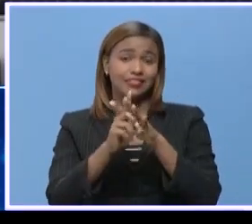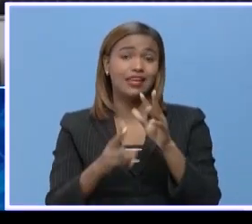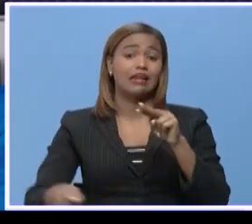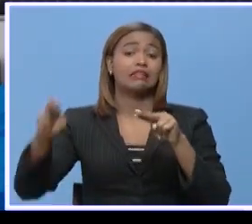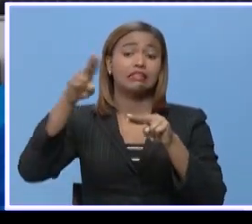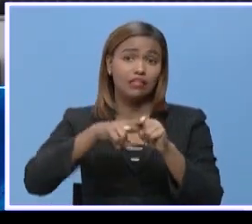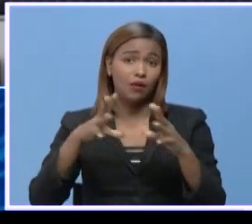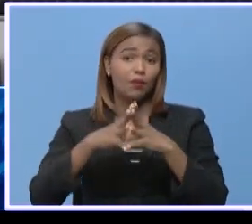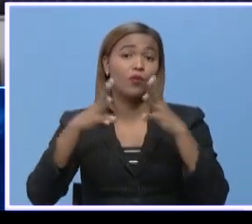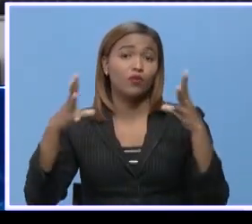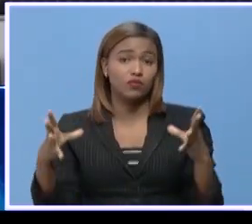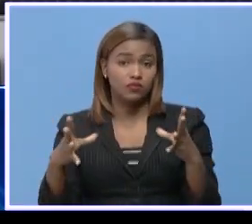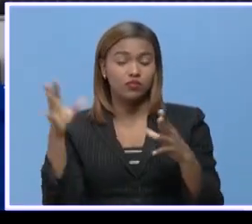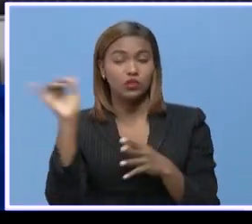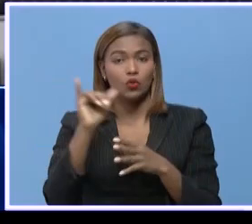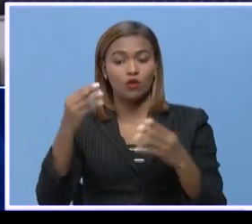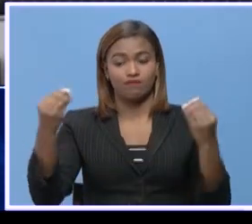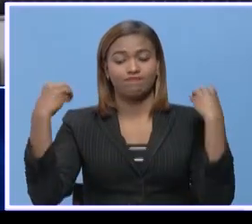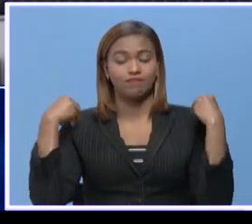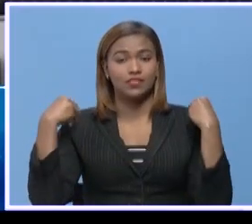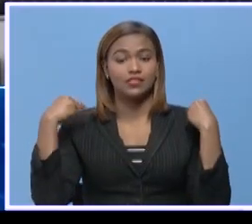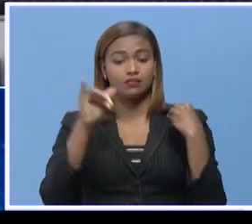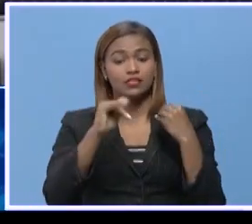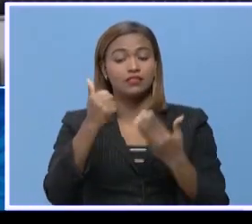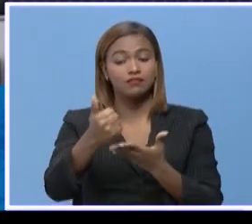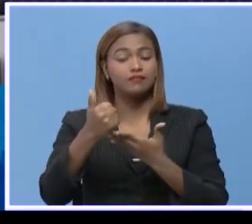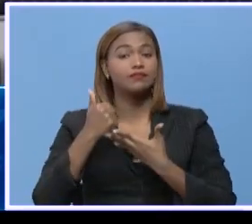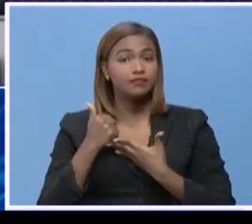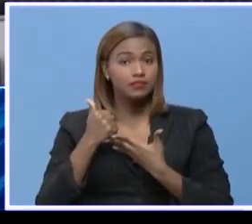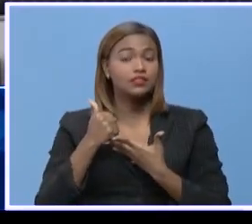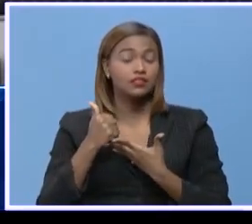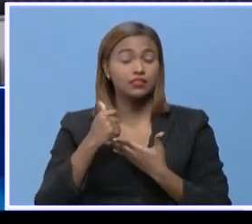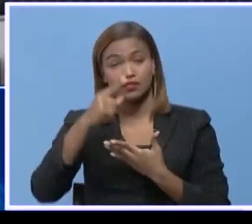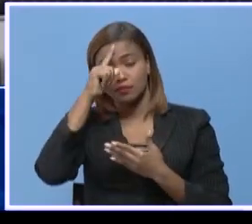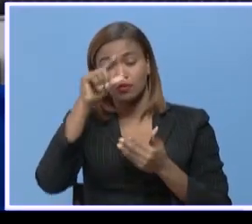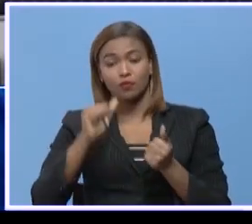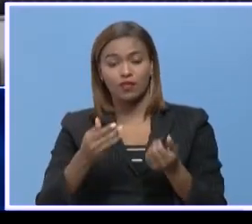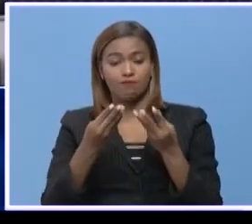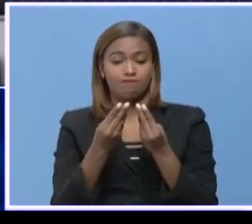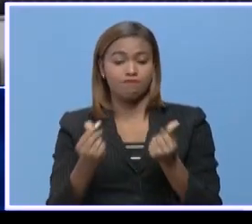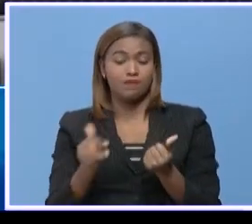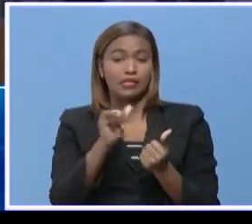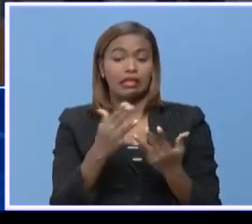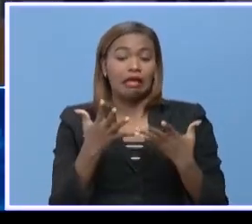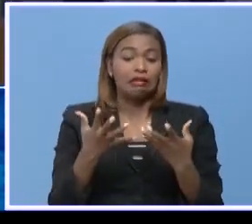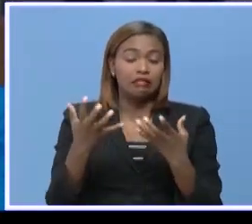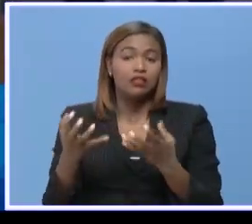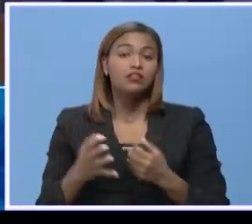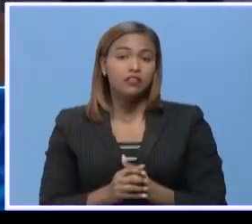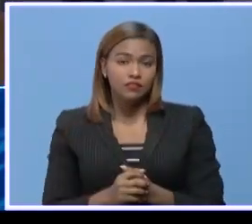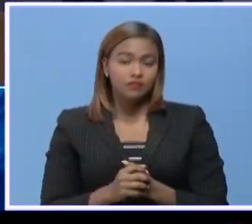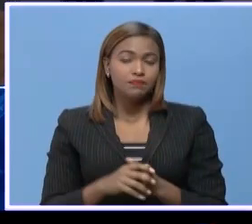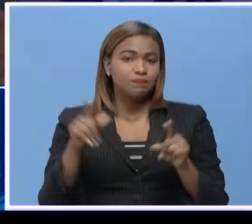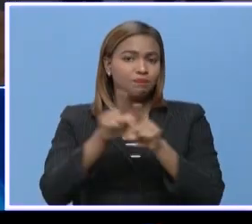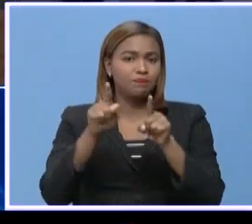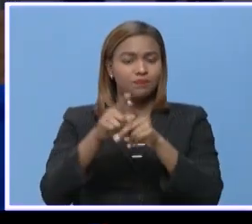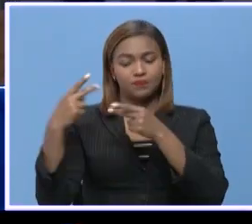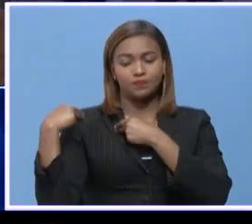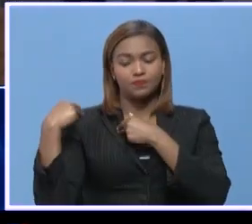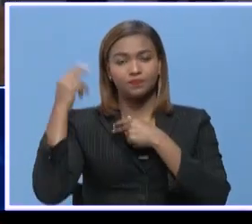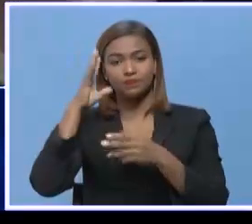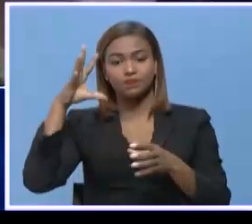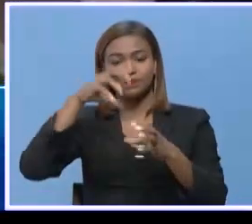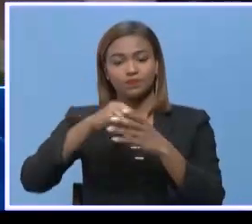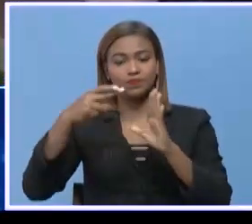han subido mucho y los gimnasios son una buena forma de lidiar con esa ansiedad. Además, se comprometen a implementar